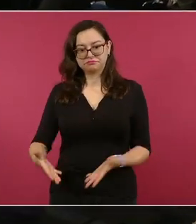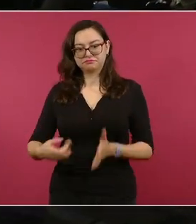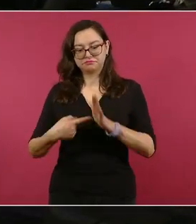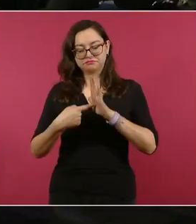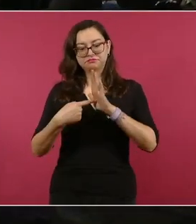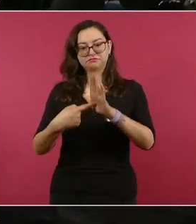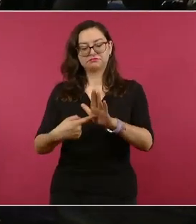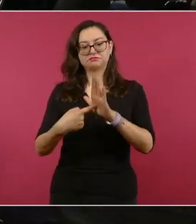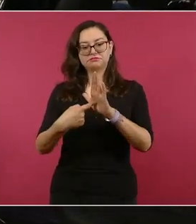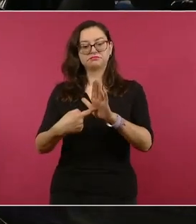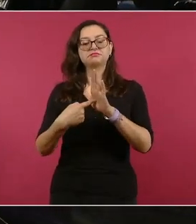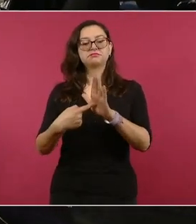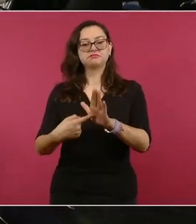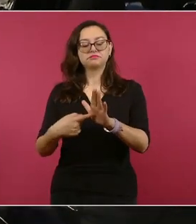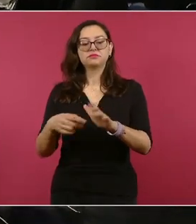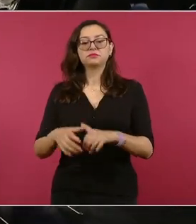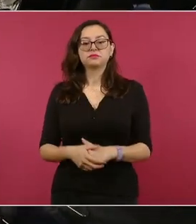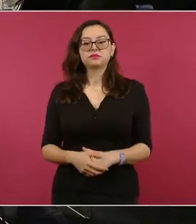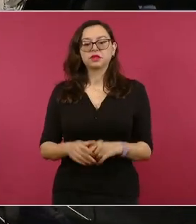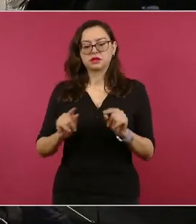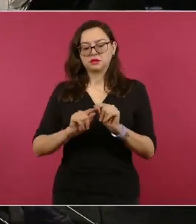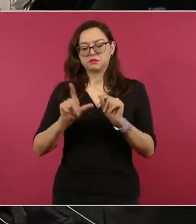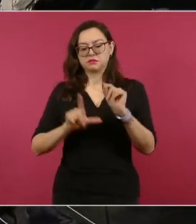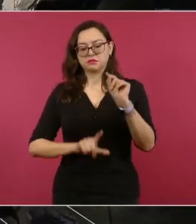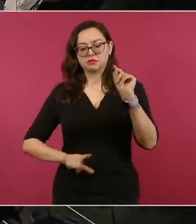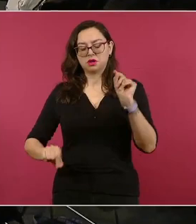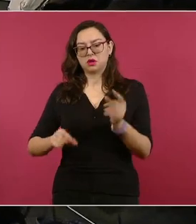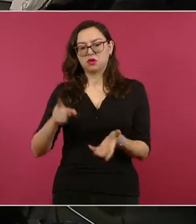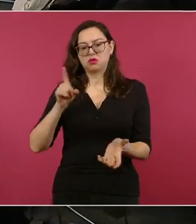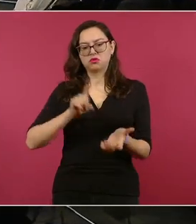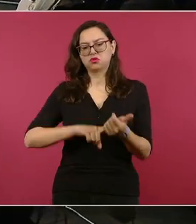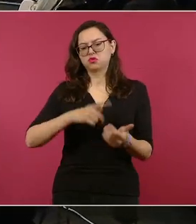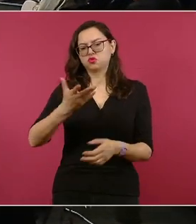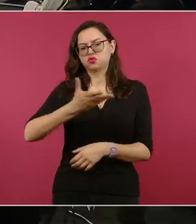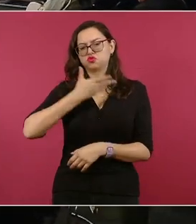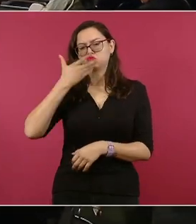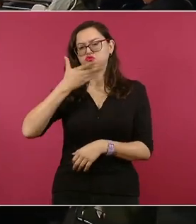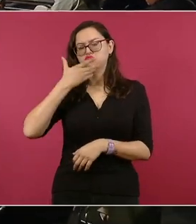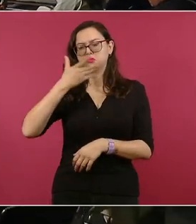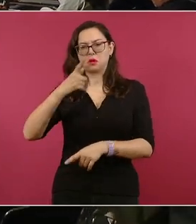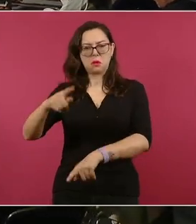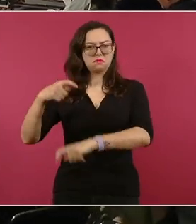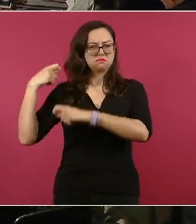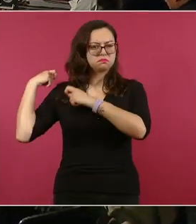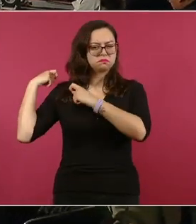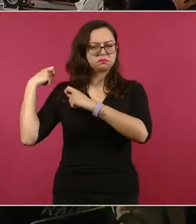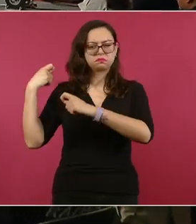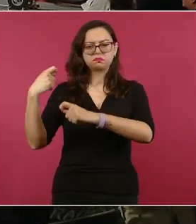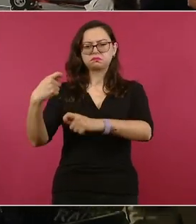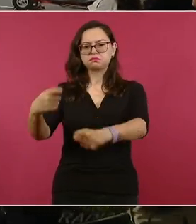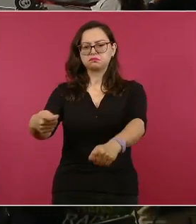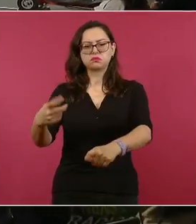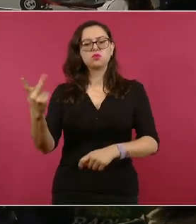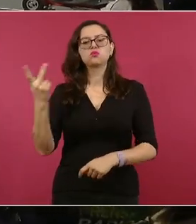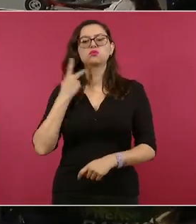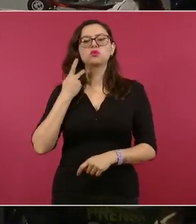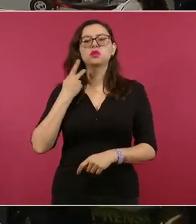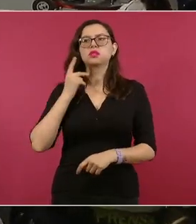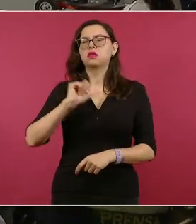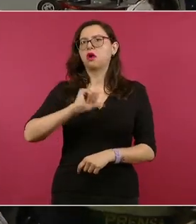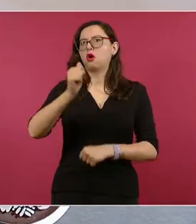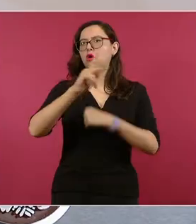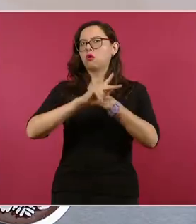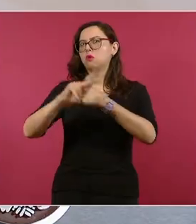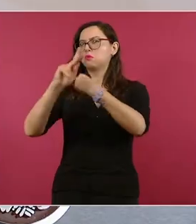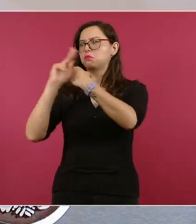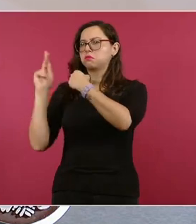de principios de la política exterior que reconocen sus raíces en la historia y cultura excepcionales de México.